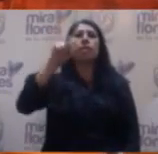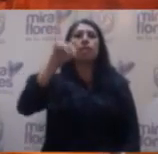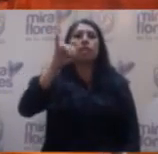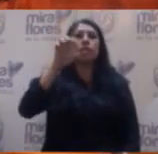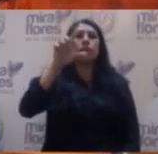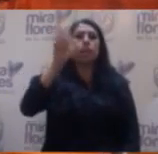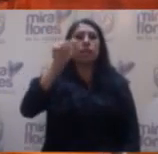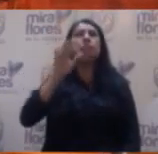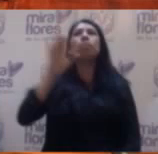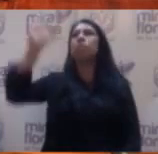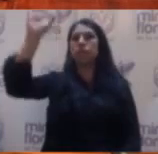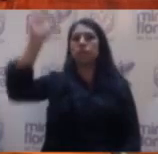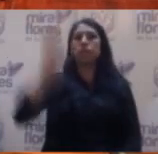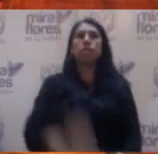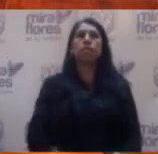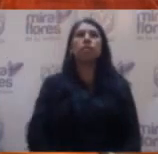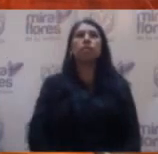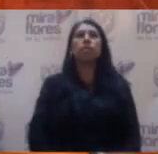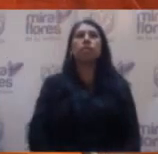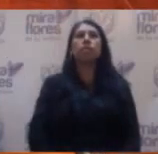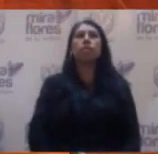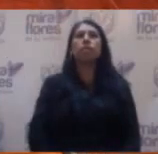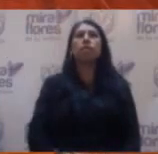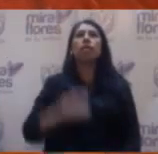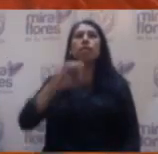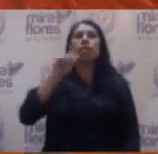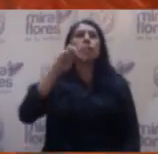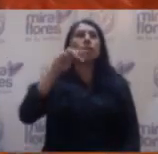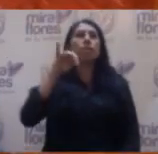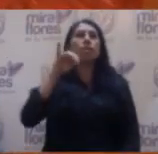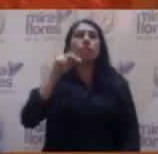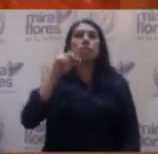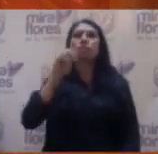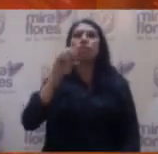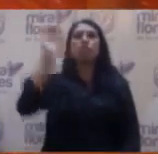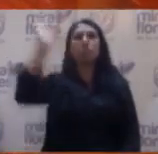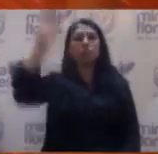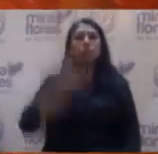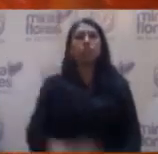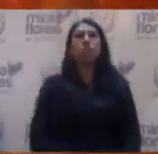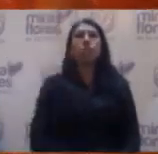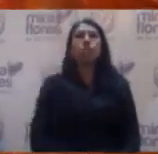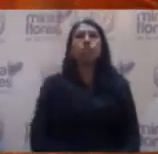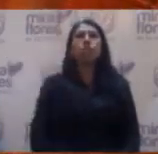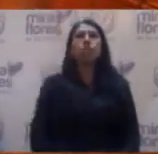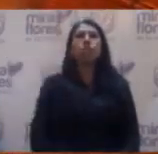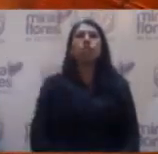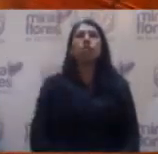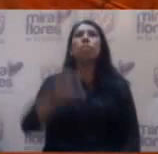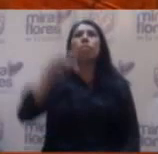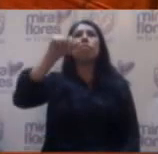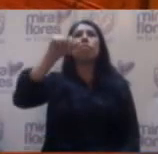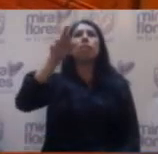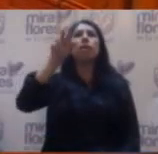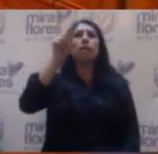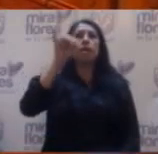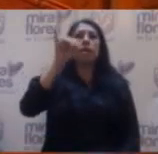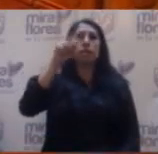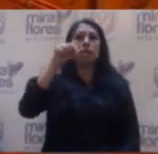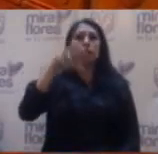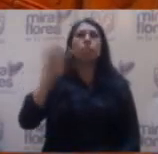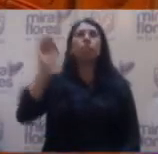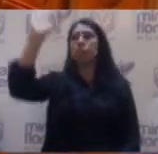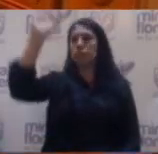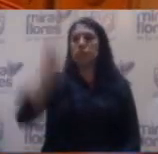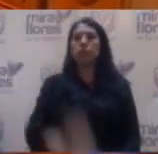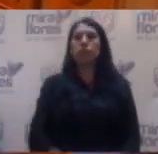Vítor. Señora Franca Rey Camino. Señor Martín Bustamante Castro. Presente.